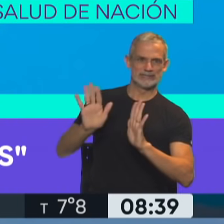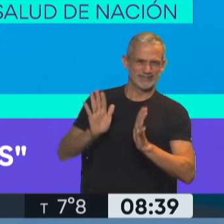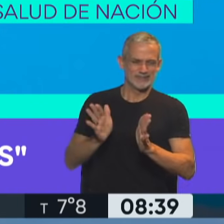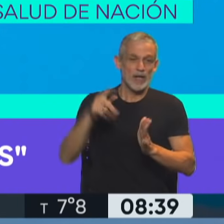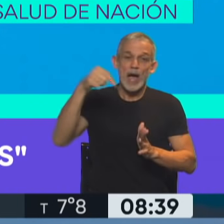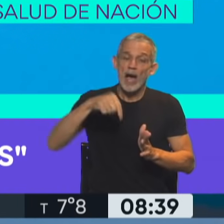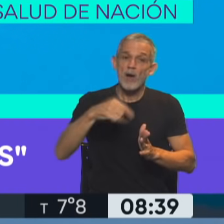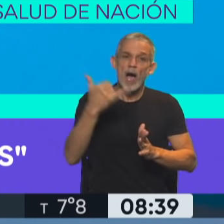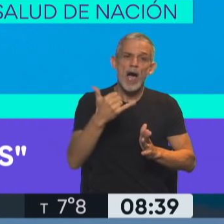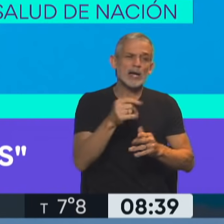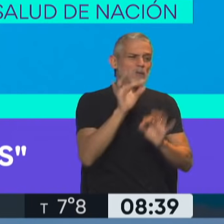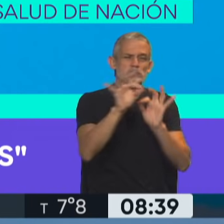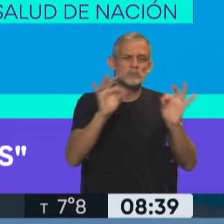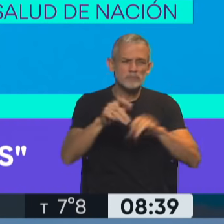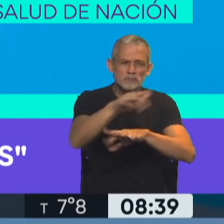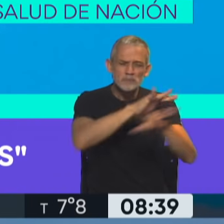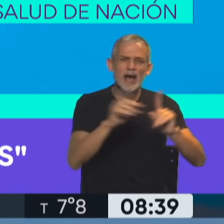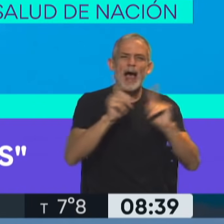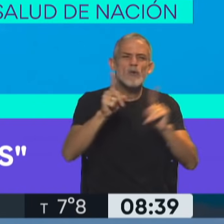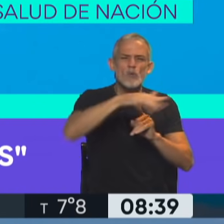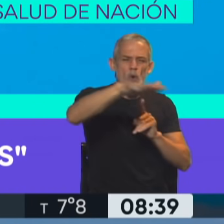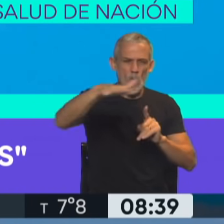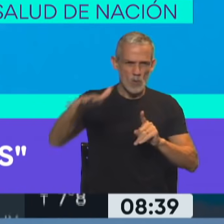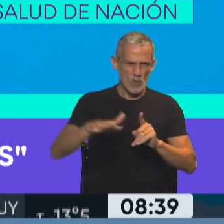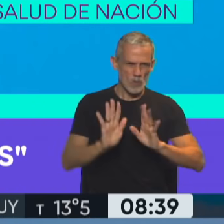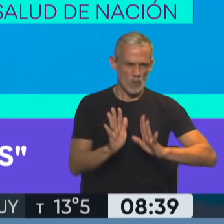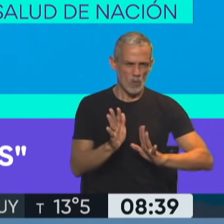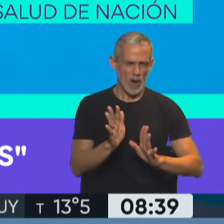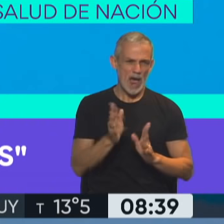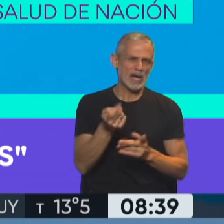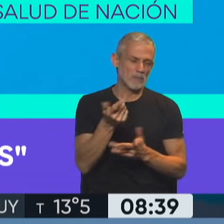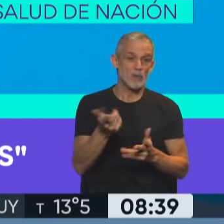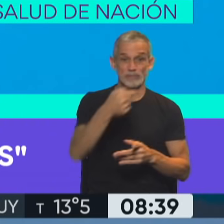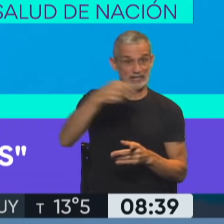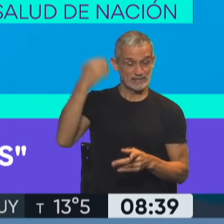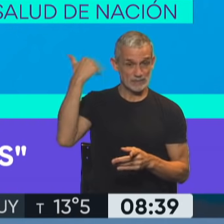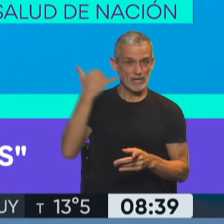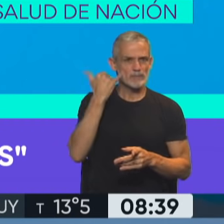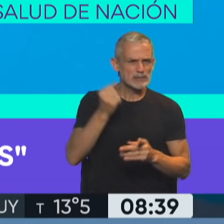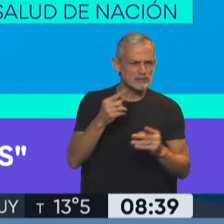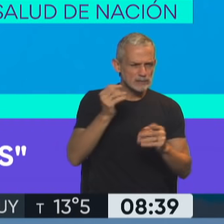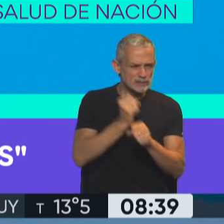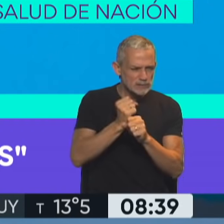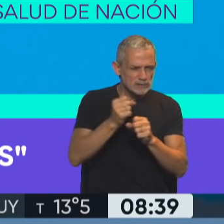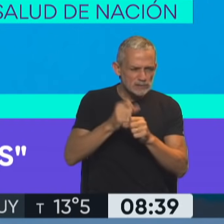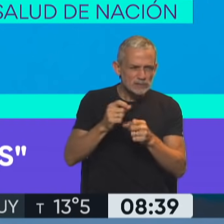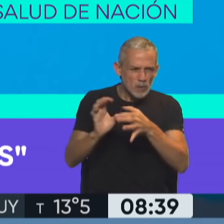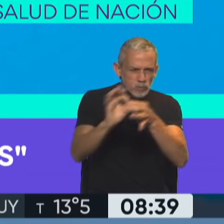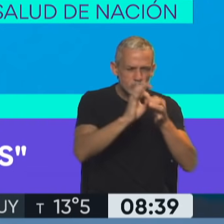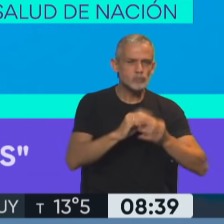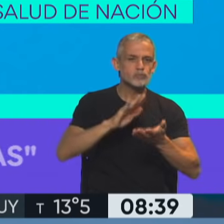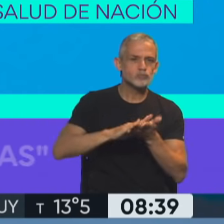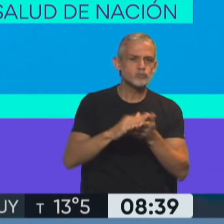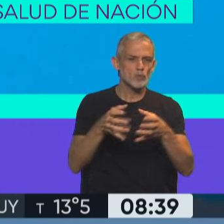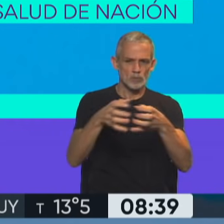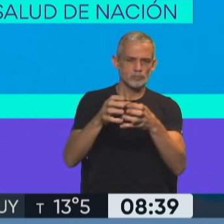momento tenemos casos comunitarios en algunas jurisdicciones, por lo tanto, durante la semana pasada hemos trabajado con todas las áreas de epidemiología y